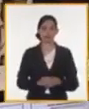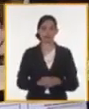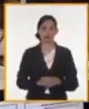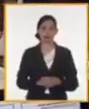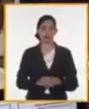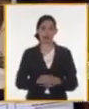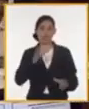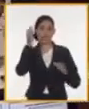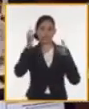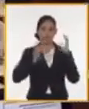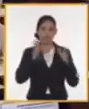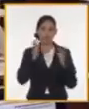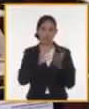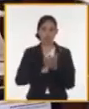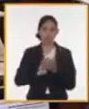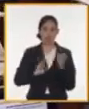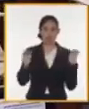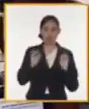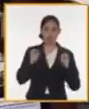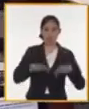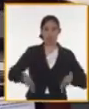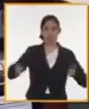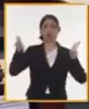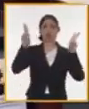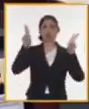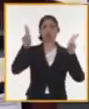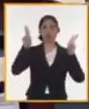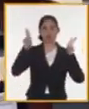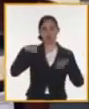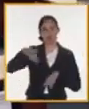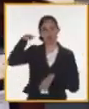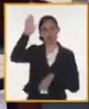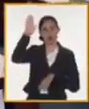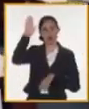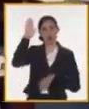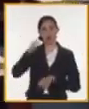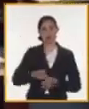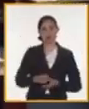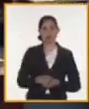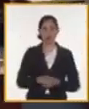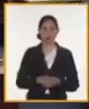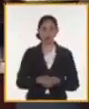opiniones, los que estemos de acuerdo, que lo expresemos levantándonos.